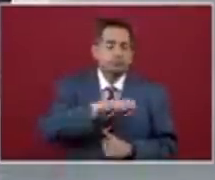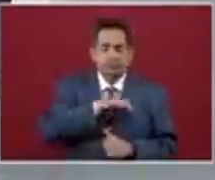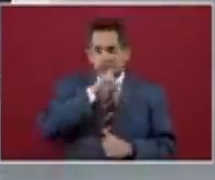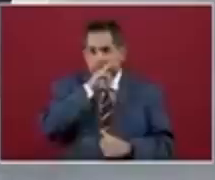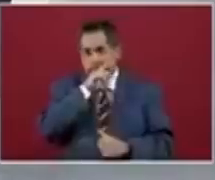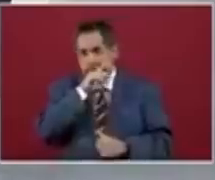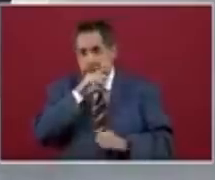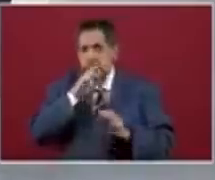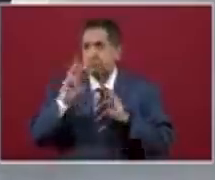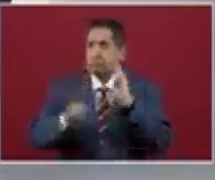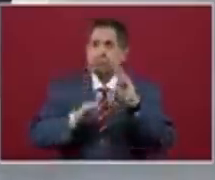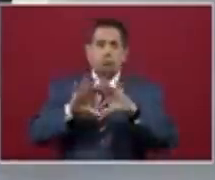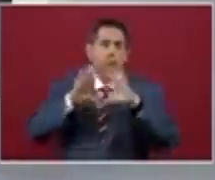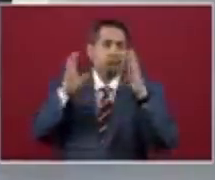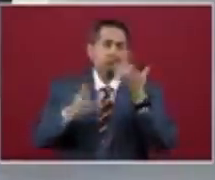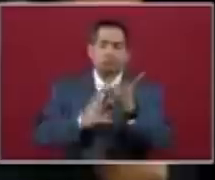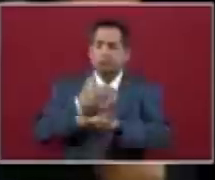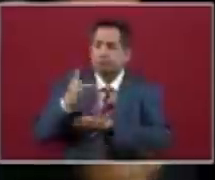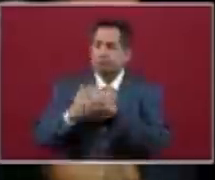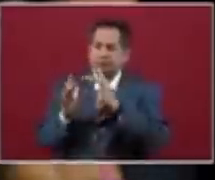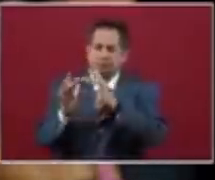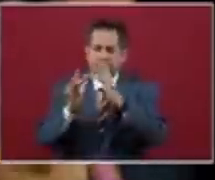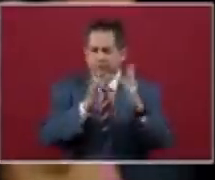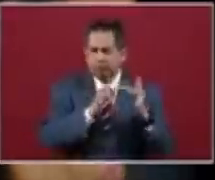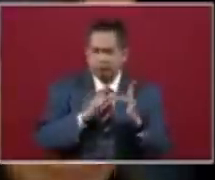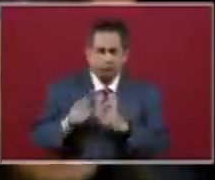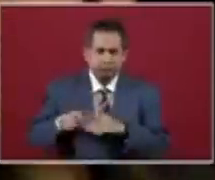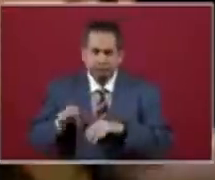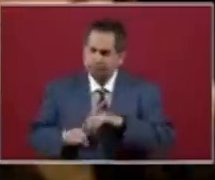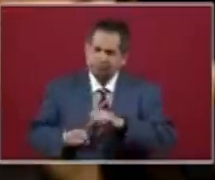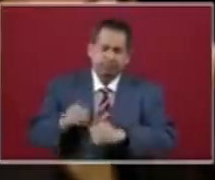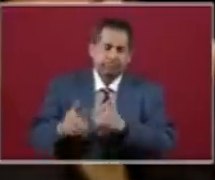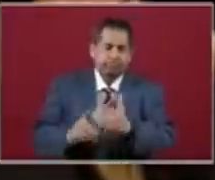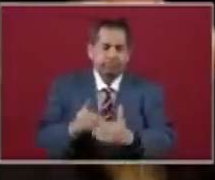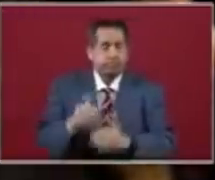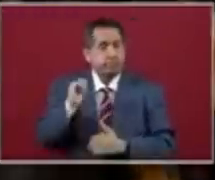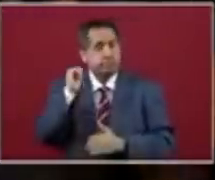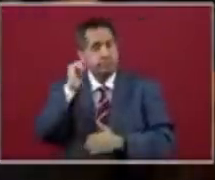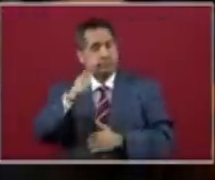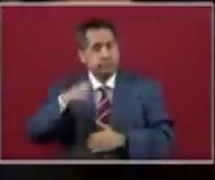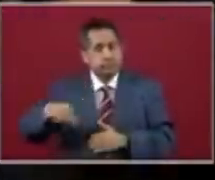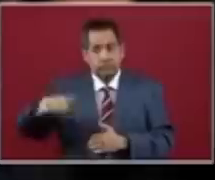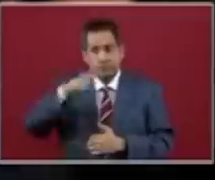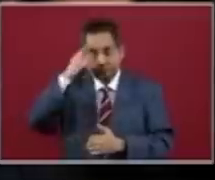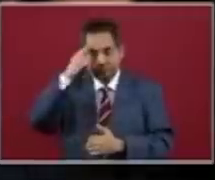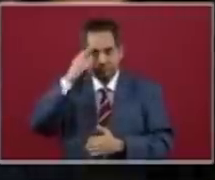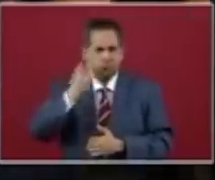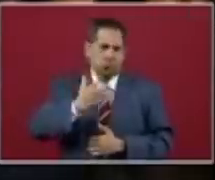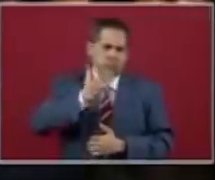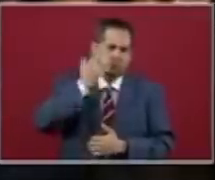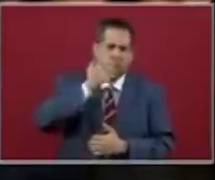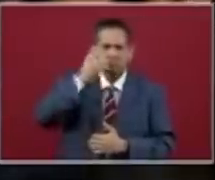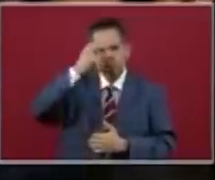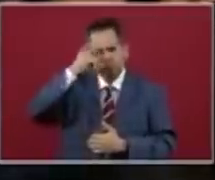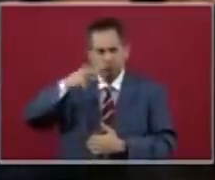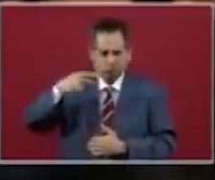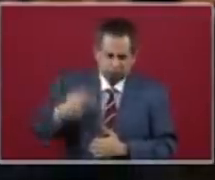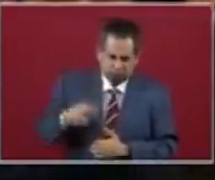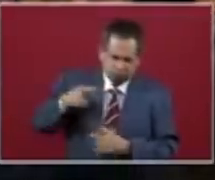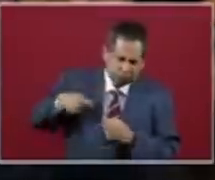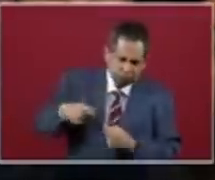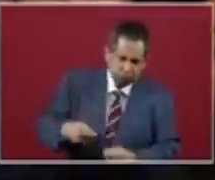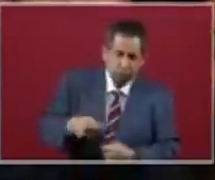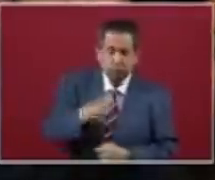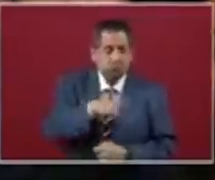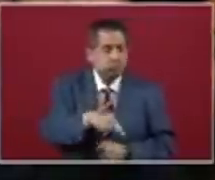que está ganando mucho terreno. ¿Habrá alguna iniciativa para el rescate de las tradiciones y costumbres de México, sobre todo los jóvenes